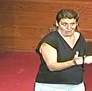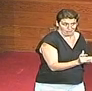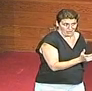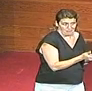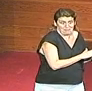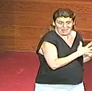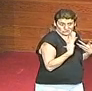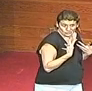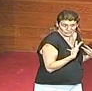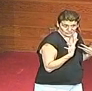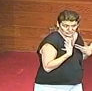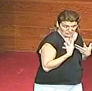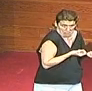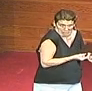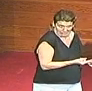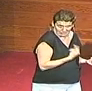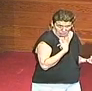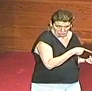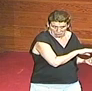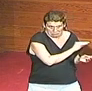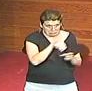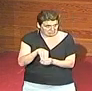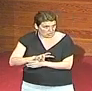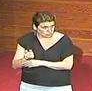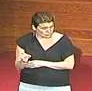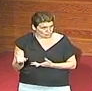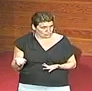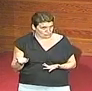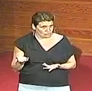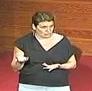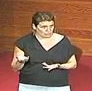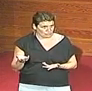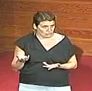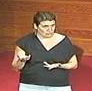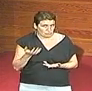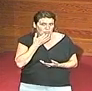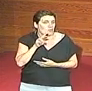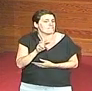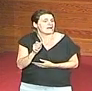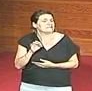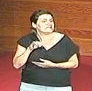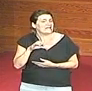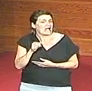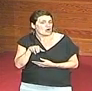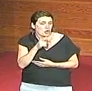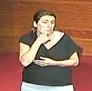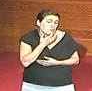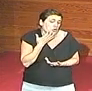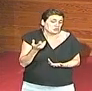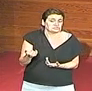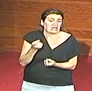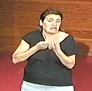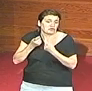así me voy a cubrir al Papa, al Vaticano. Que por lo menos, pues hombre, hay intriga, me van a comprar las